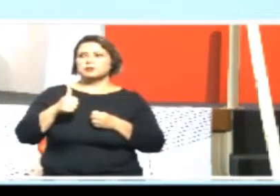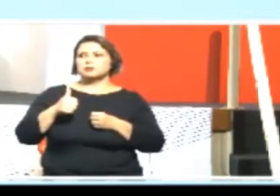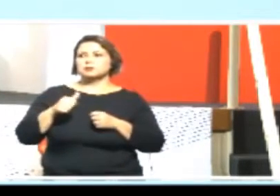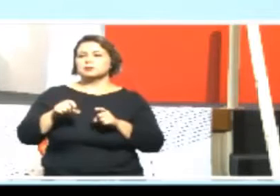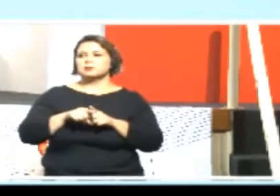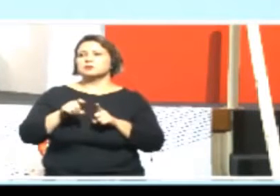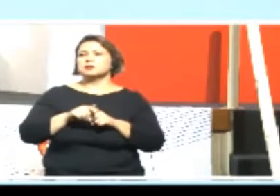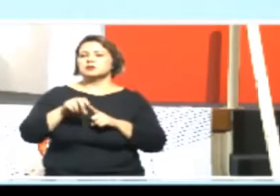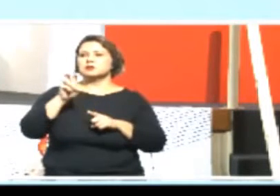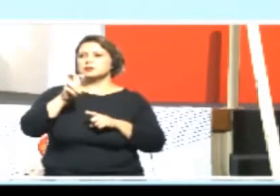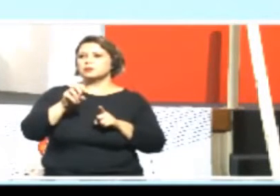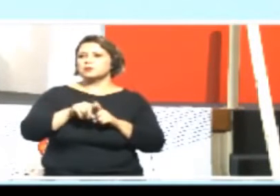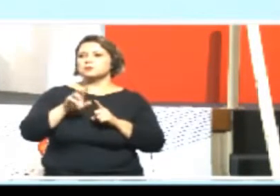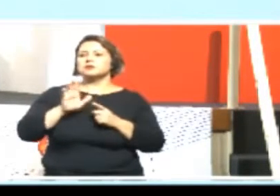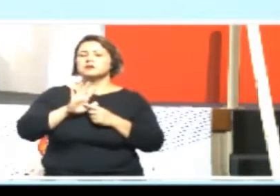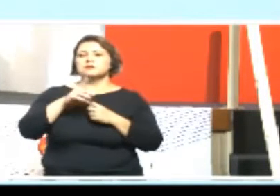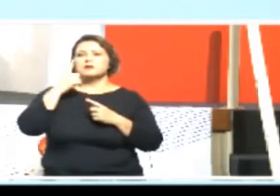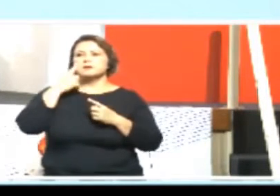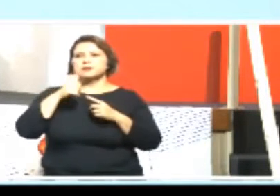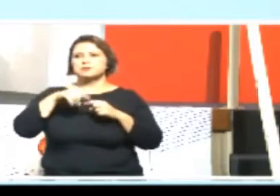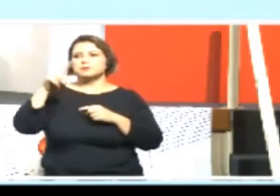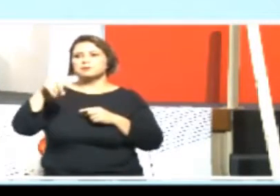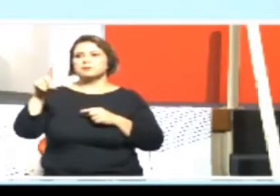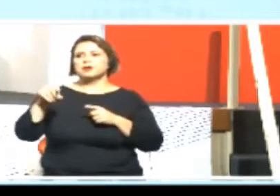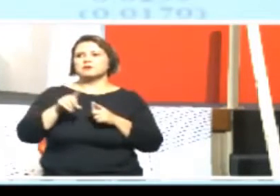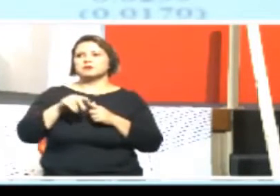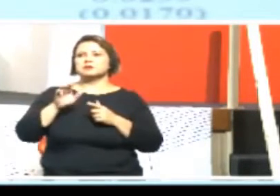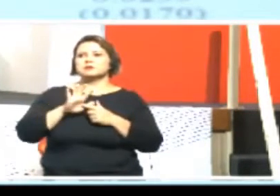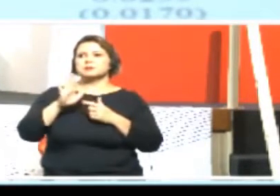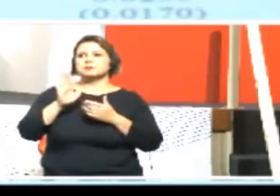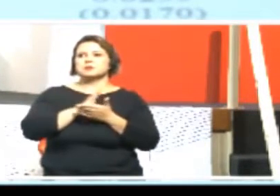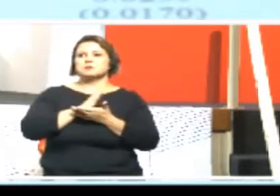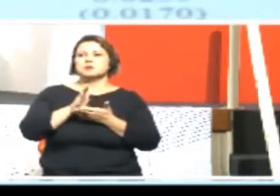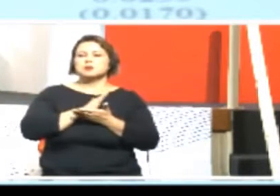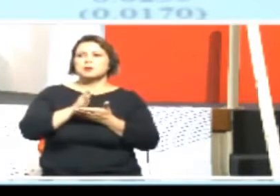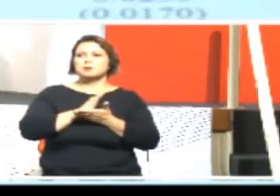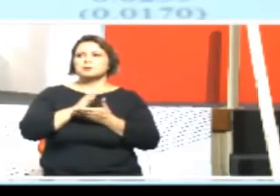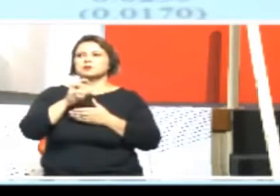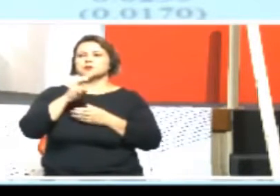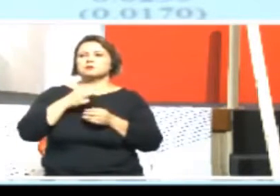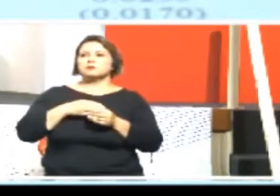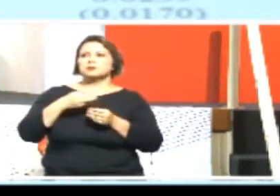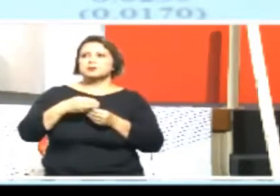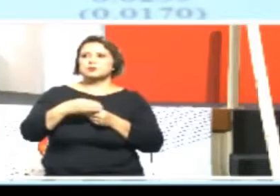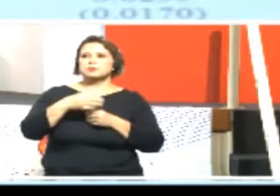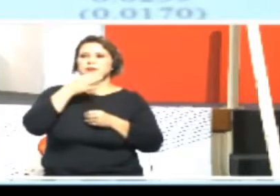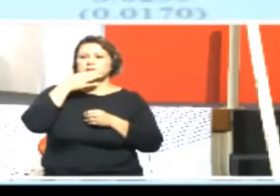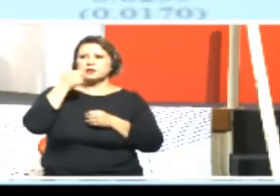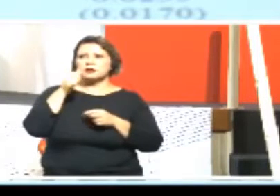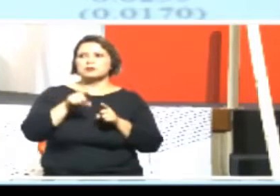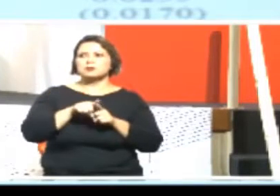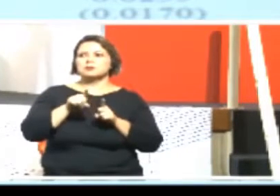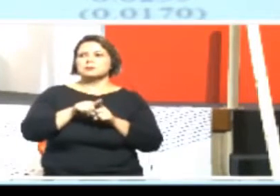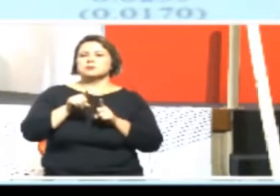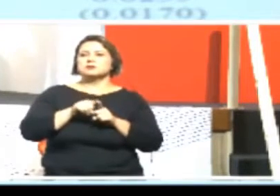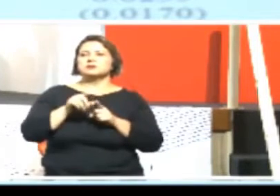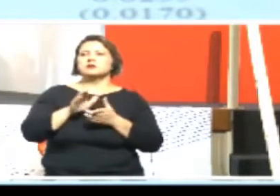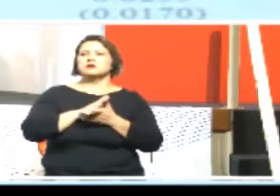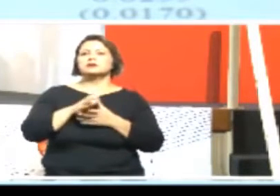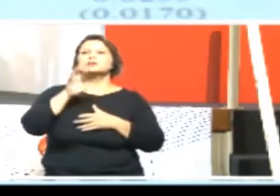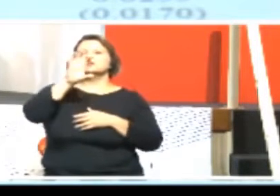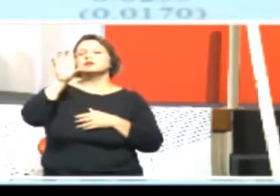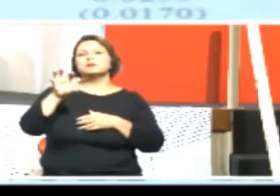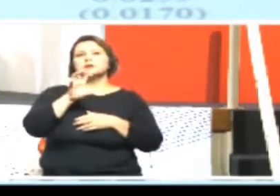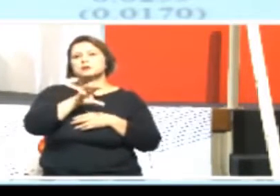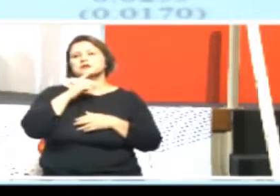que hay variación. En unas regiones los municipios son más exitosos que en otras regiones. ¿Cuáles son los resultados que obtuvimos? Obtuvimos